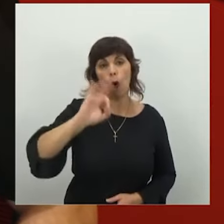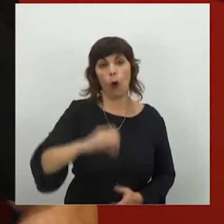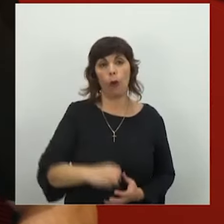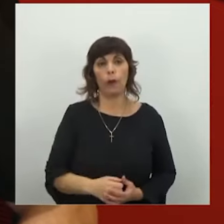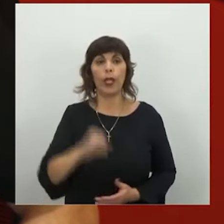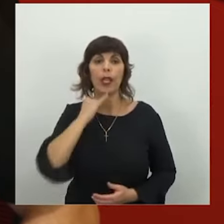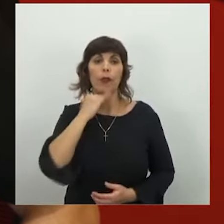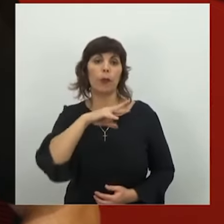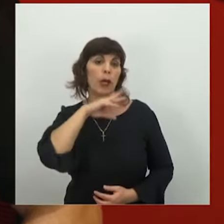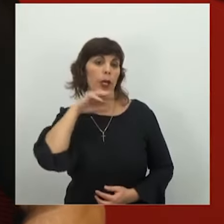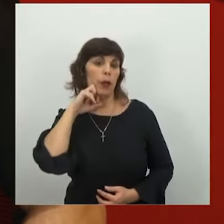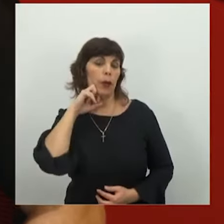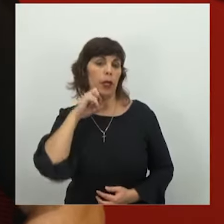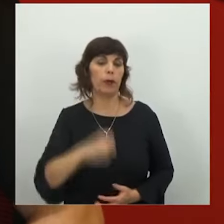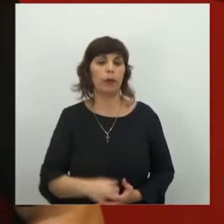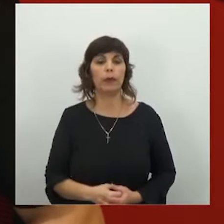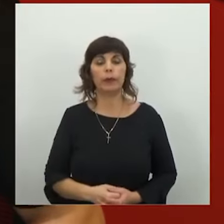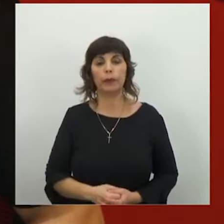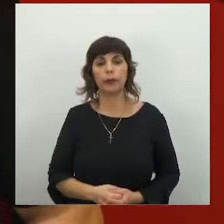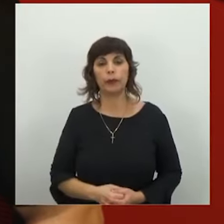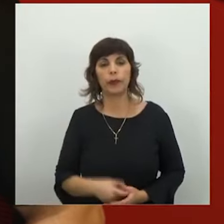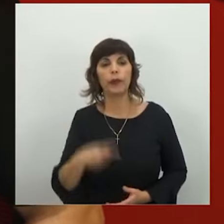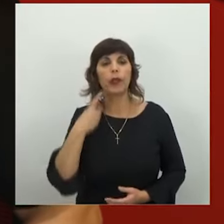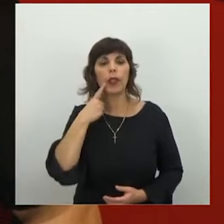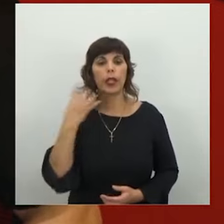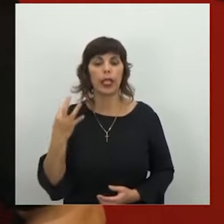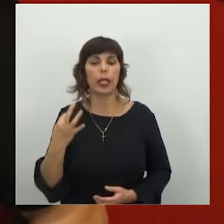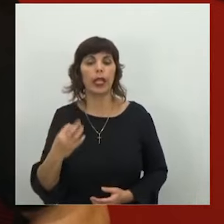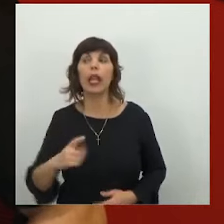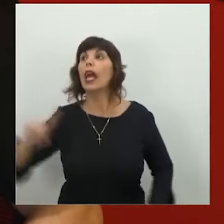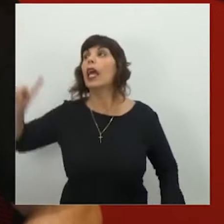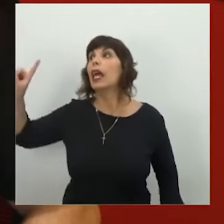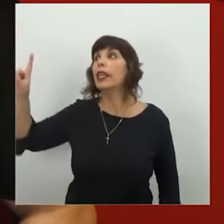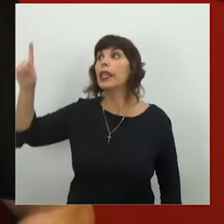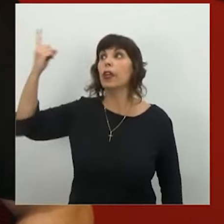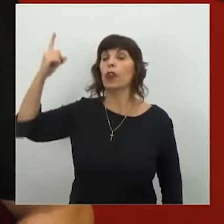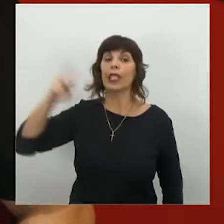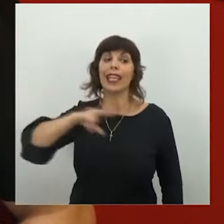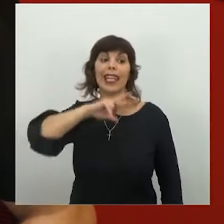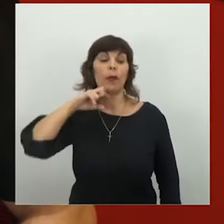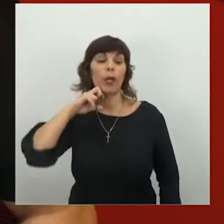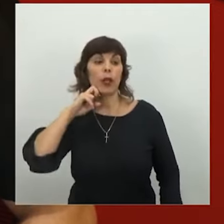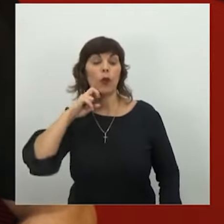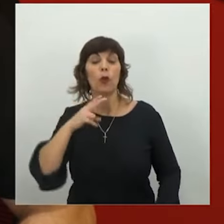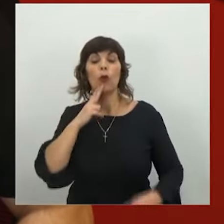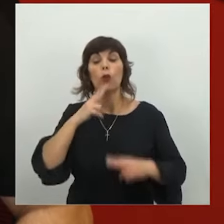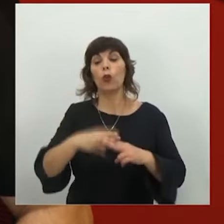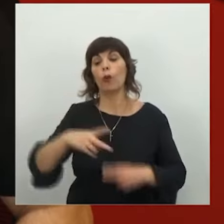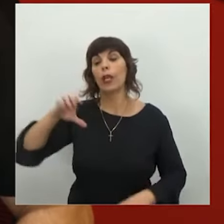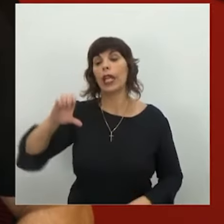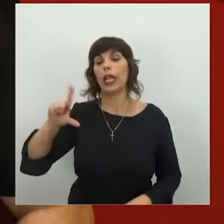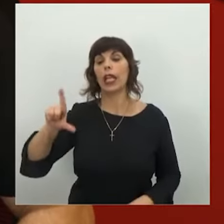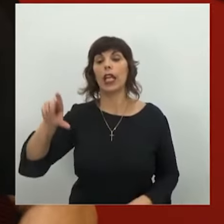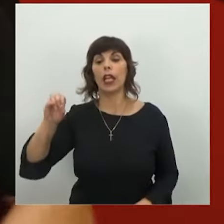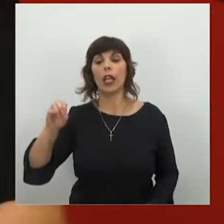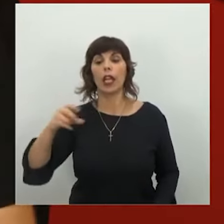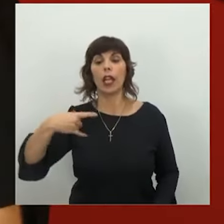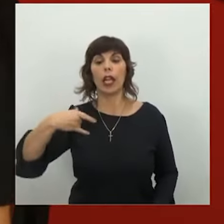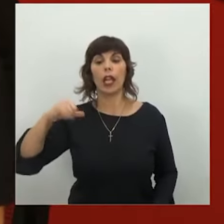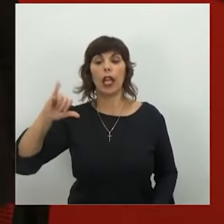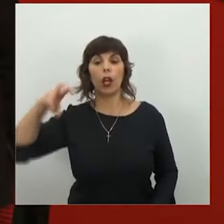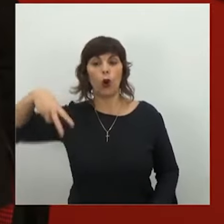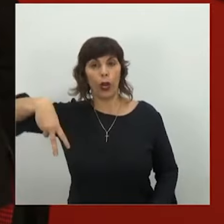hebreo. Normalmente el nombre para Dios es Elohim. Elohim. Cuando